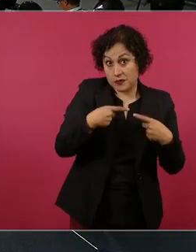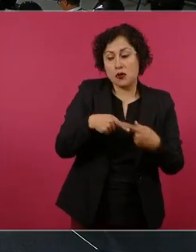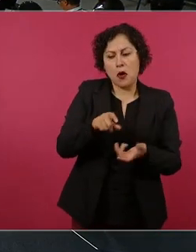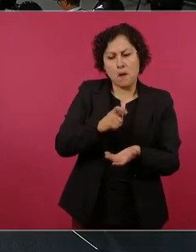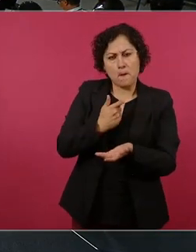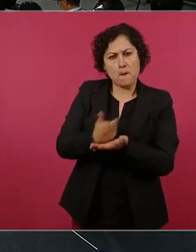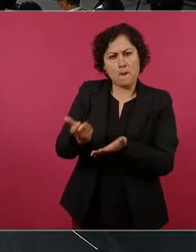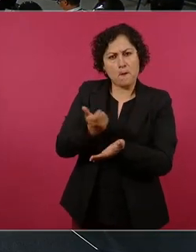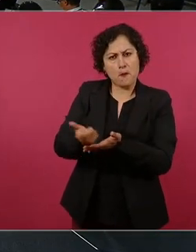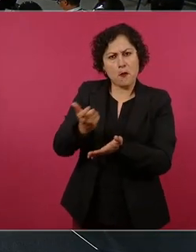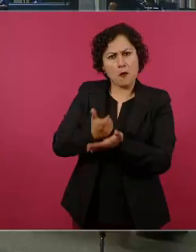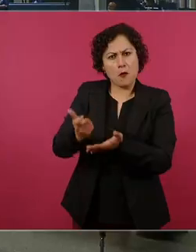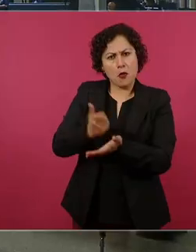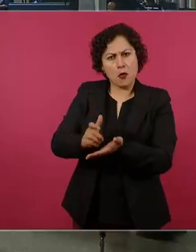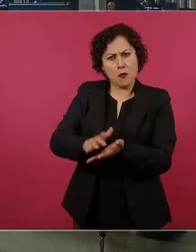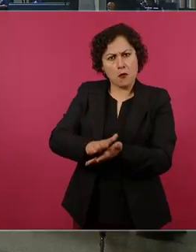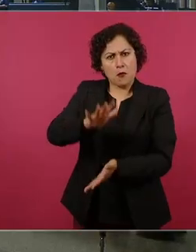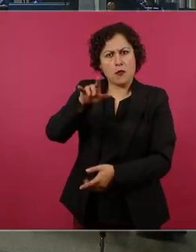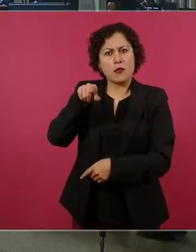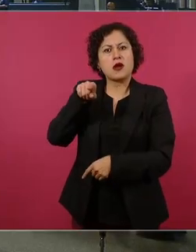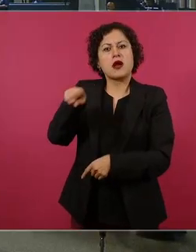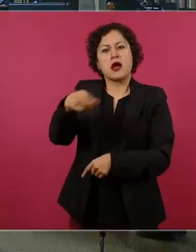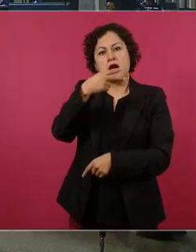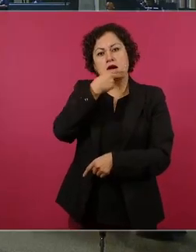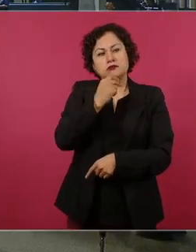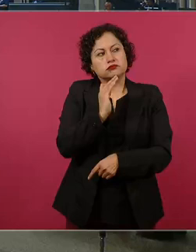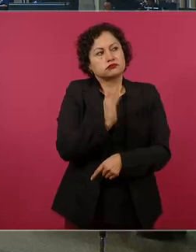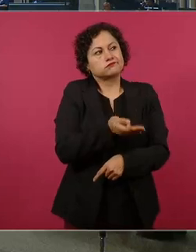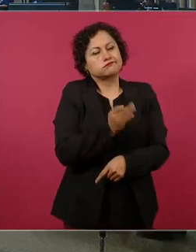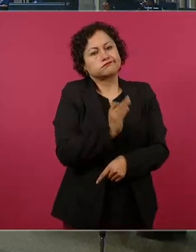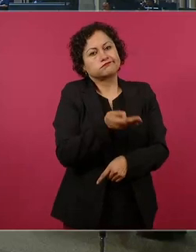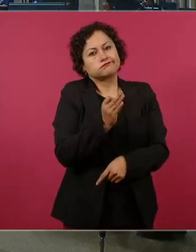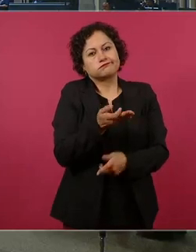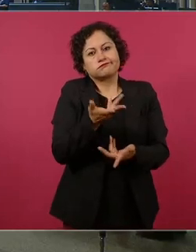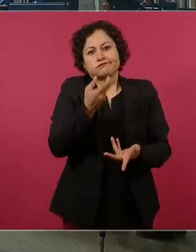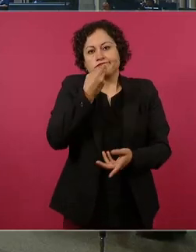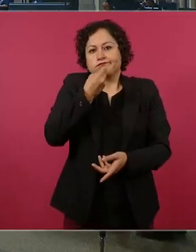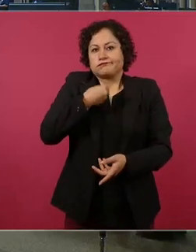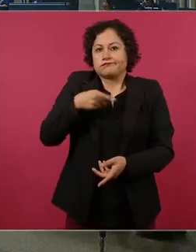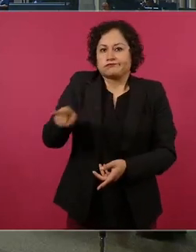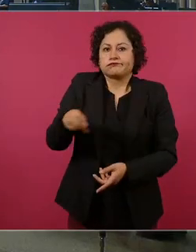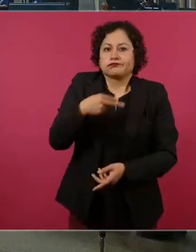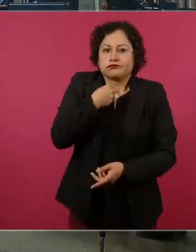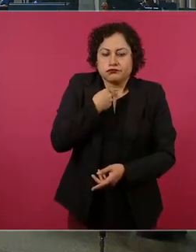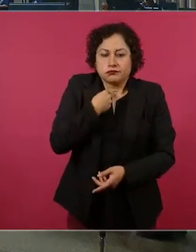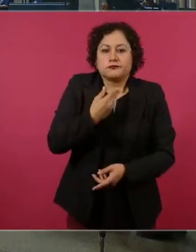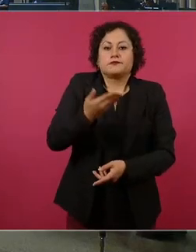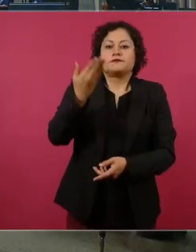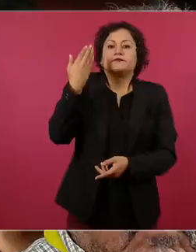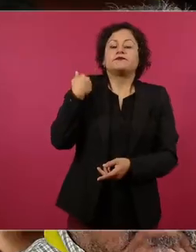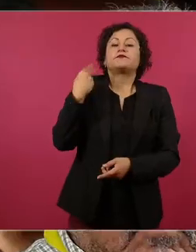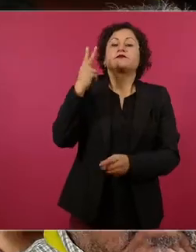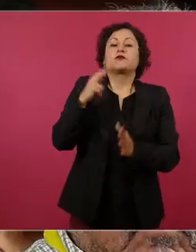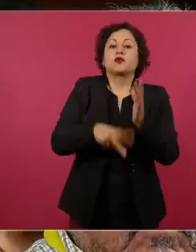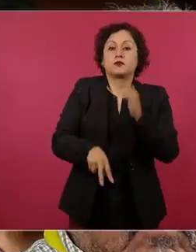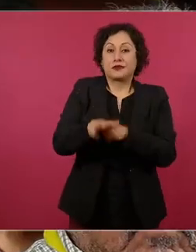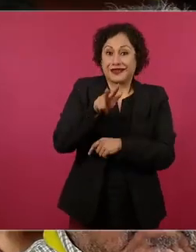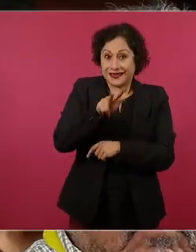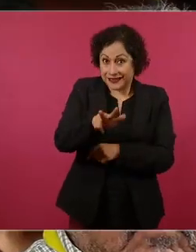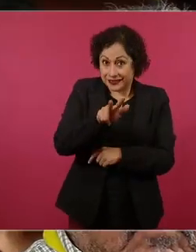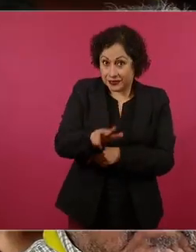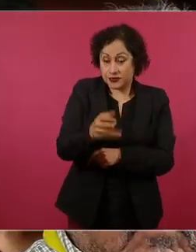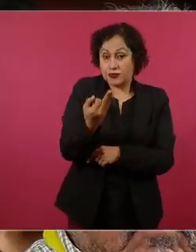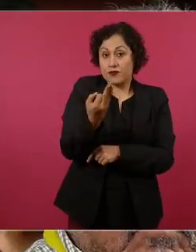cantidad de dinero, por lo que acepta por la economía. El día 24 de febrero del año año 2018, llegando